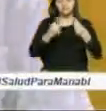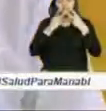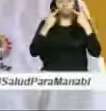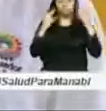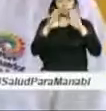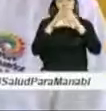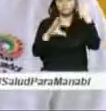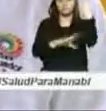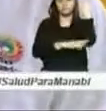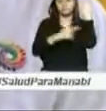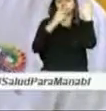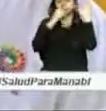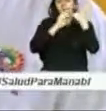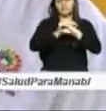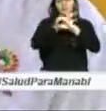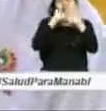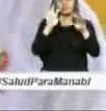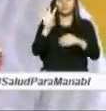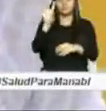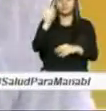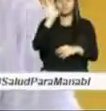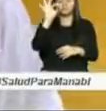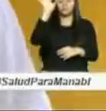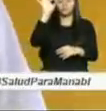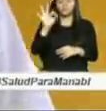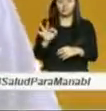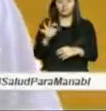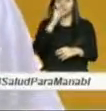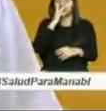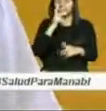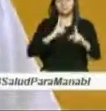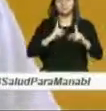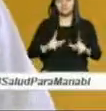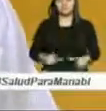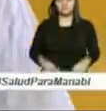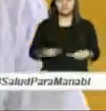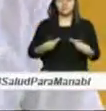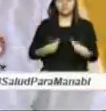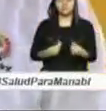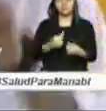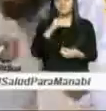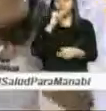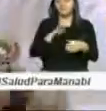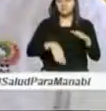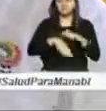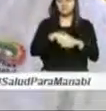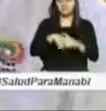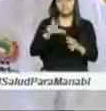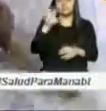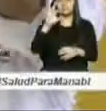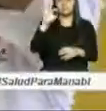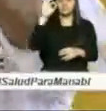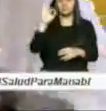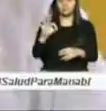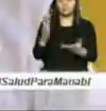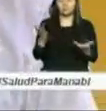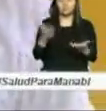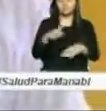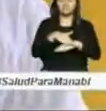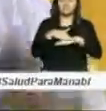ordena destinar el 4% del PIB al gasto en salud. Todavía no llegamos al 3%. Y el 6% en educación. Estamos alrededor